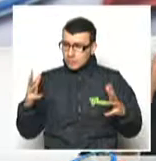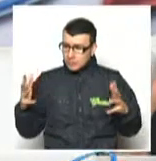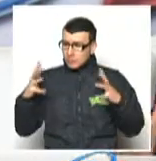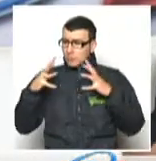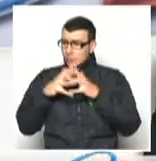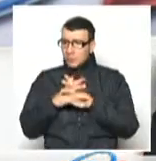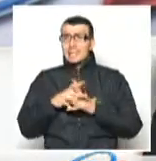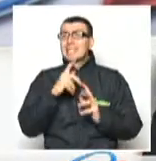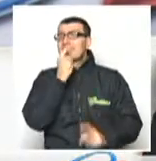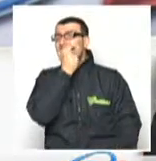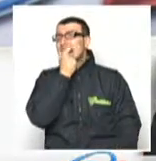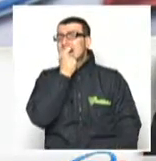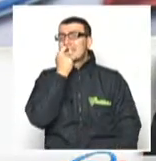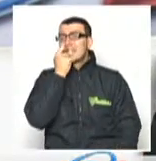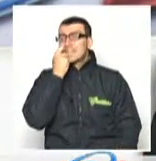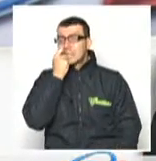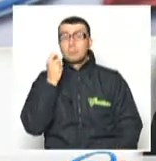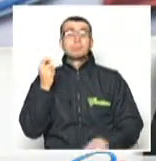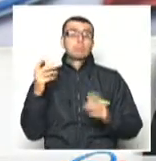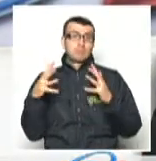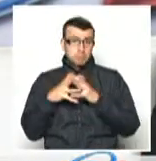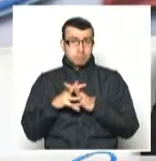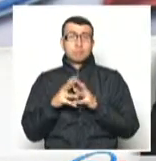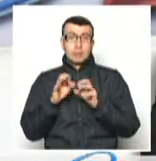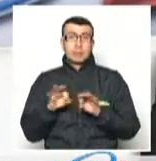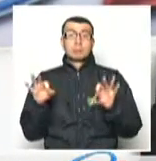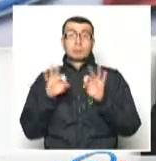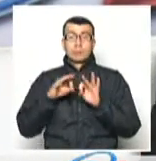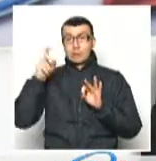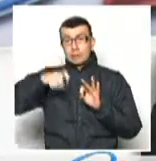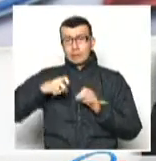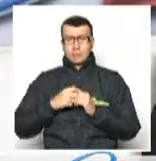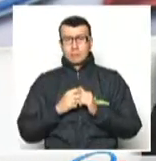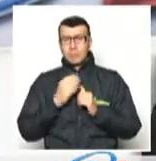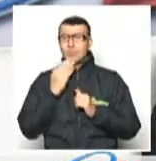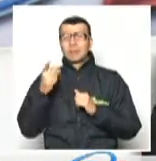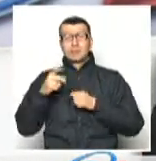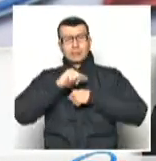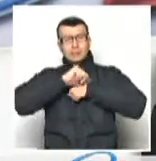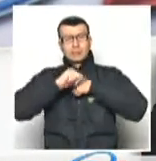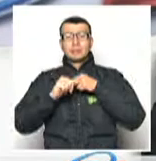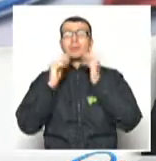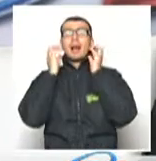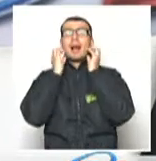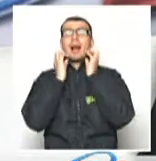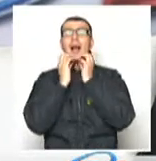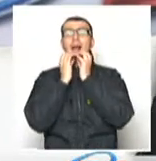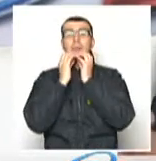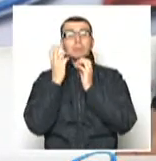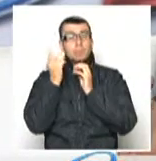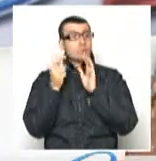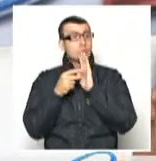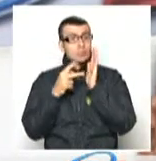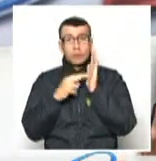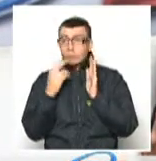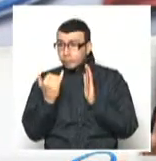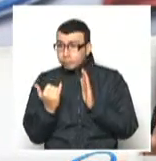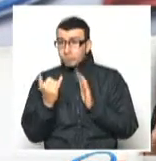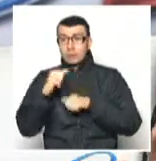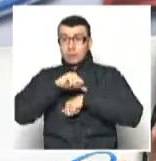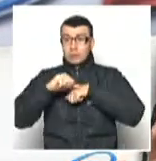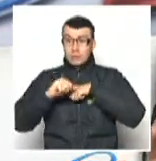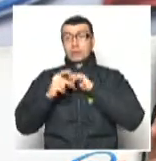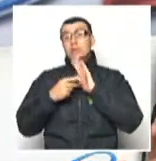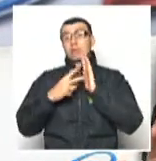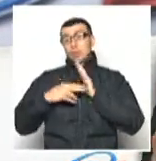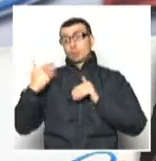las diferentes especialidades. Y hablar de la cirugía maxilofacial es hablar de alta